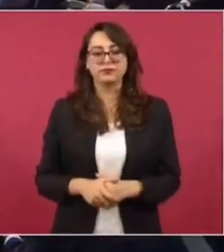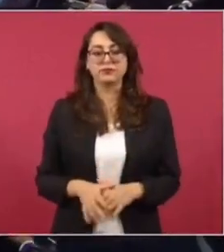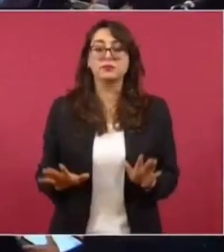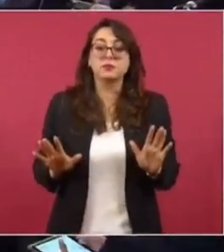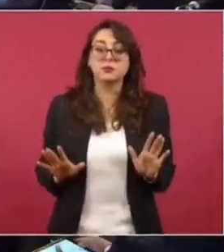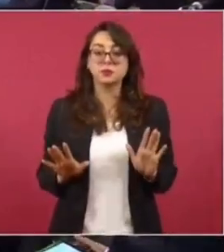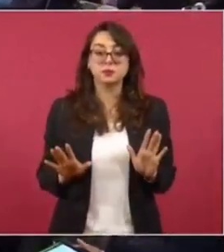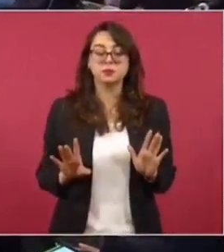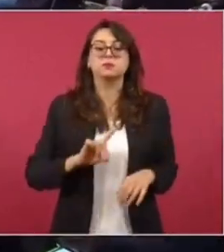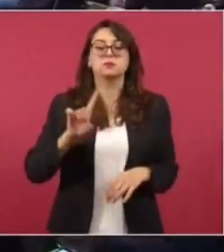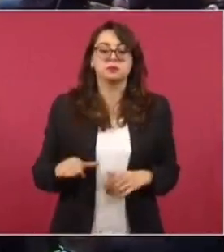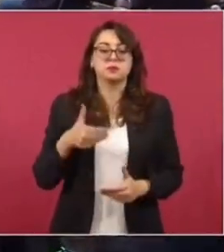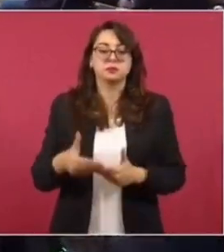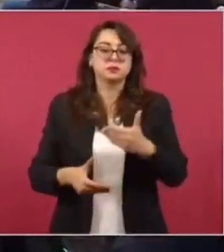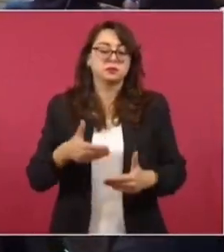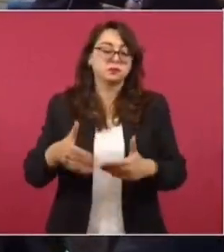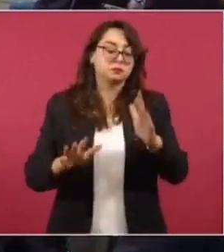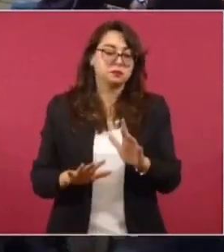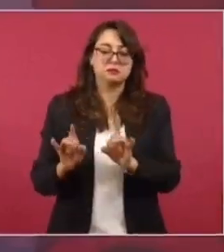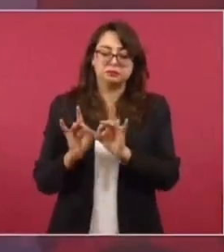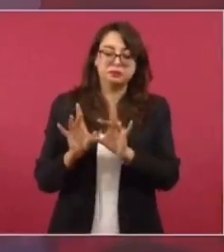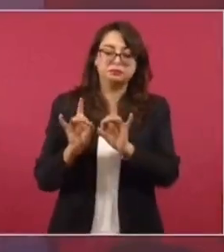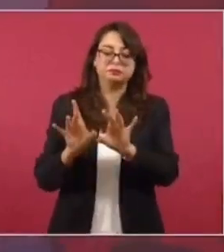si sea cierto de que ayer